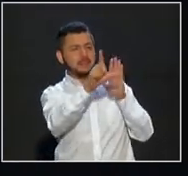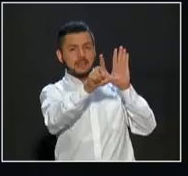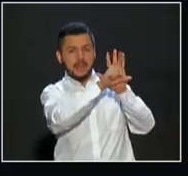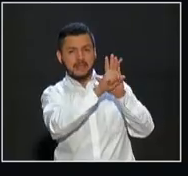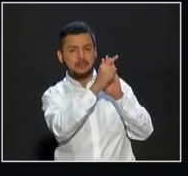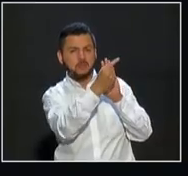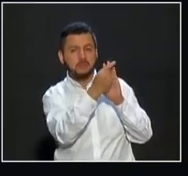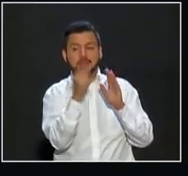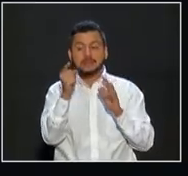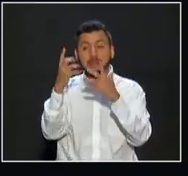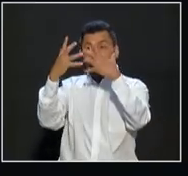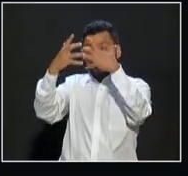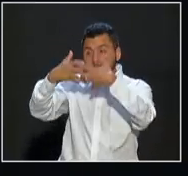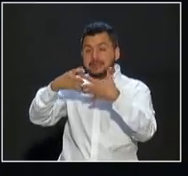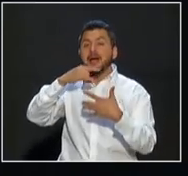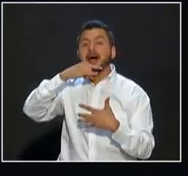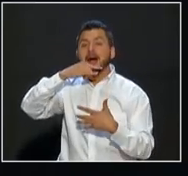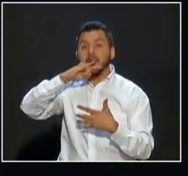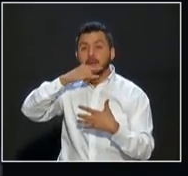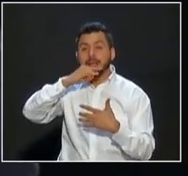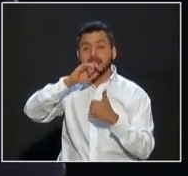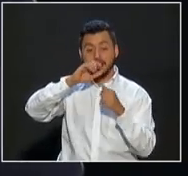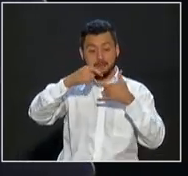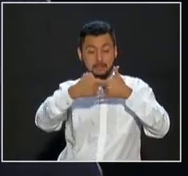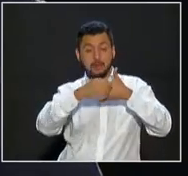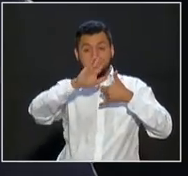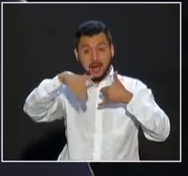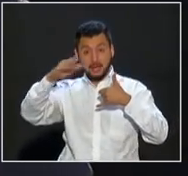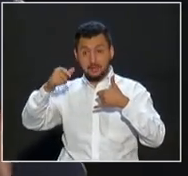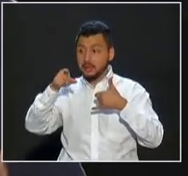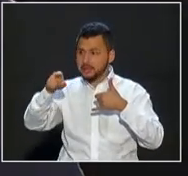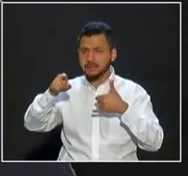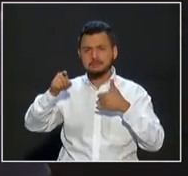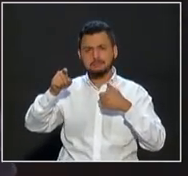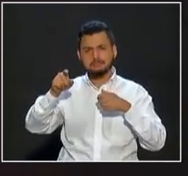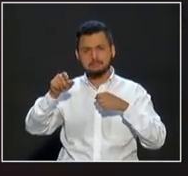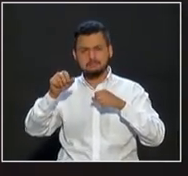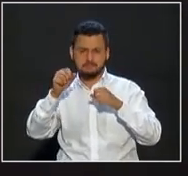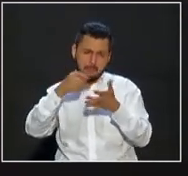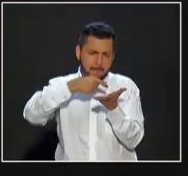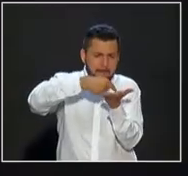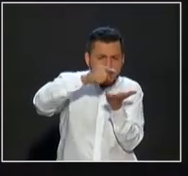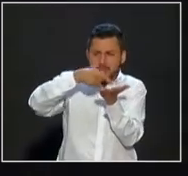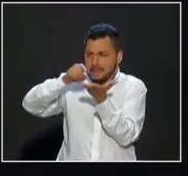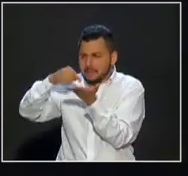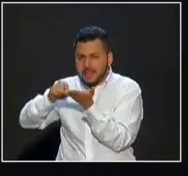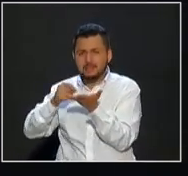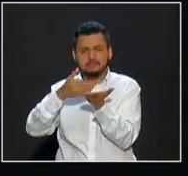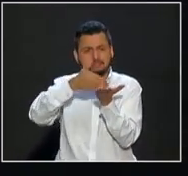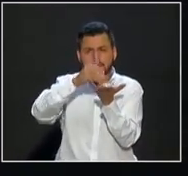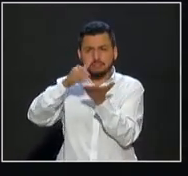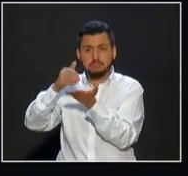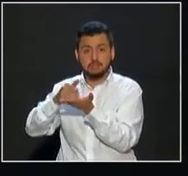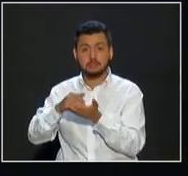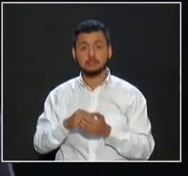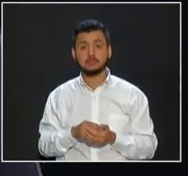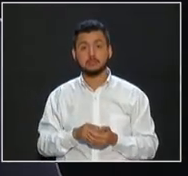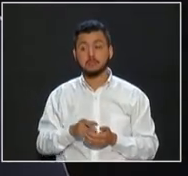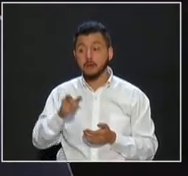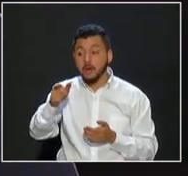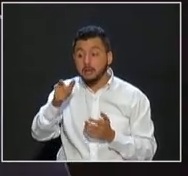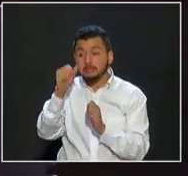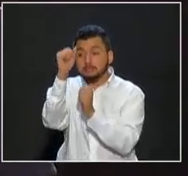una fábrica de licores competitiva con buen acceso a los mercados que puedan tener nuevos productos no haciendo agua para tomar aguardiente